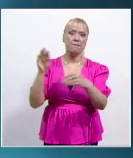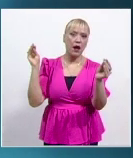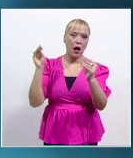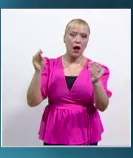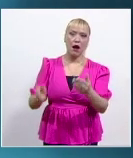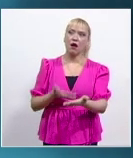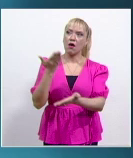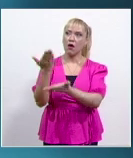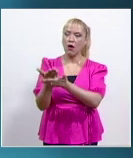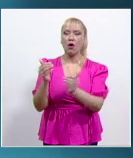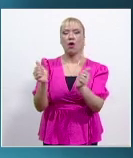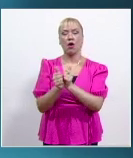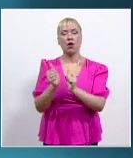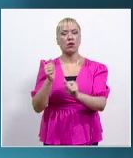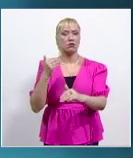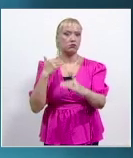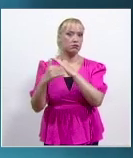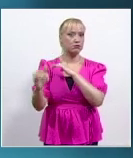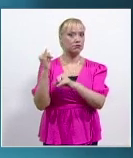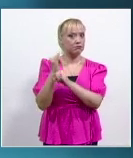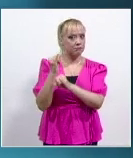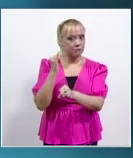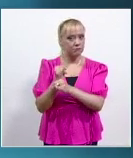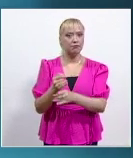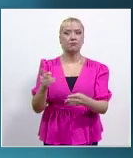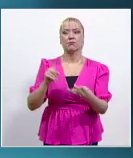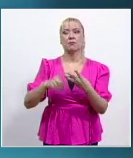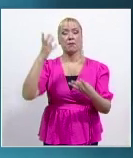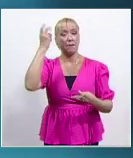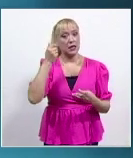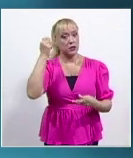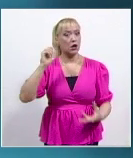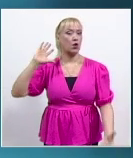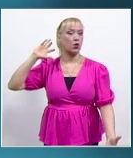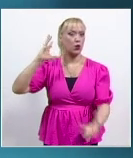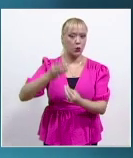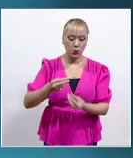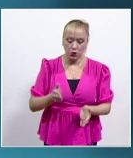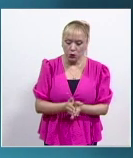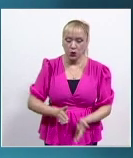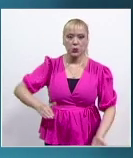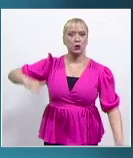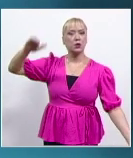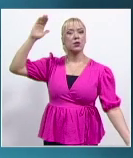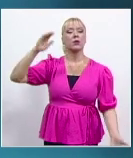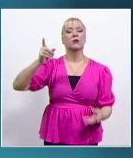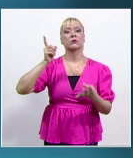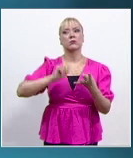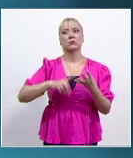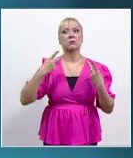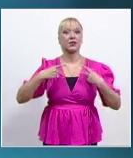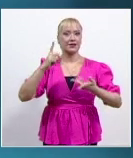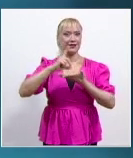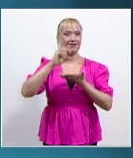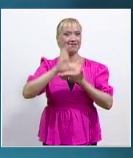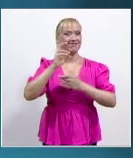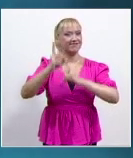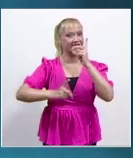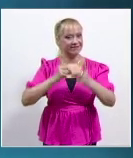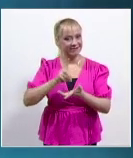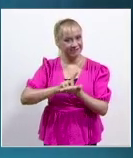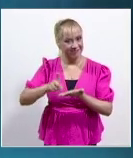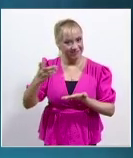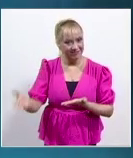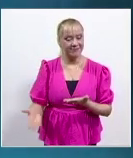a través de medios electrónicos, derecho a recibir alimentos retroactivos, derecho al deporte de las personas con discapacidad, reapertura